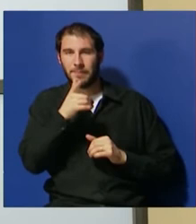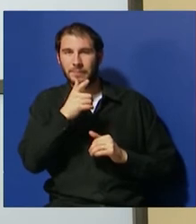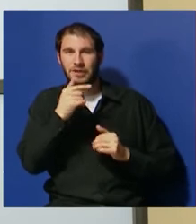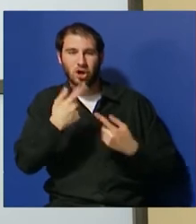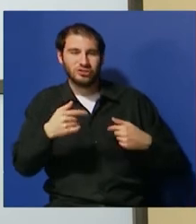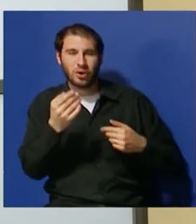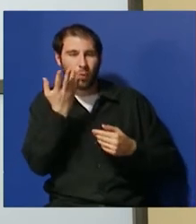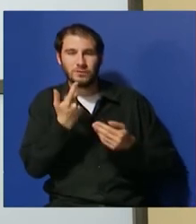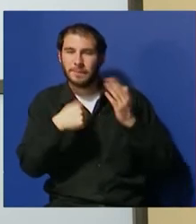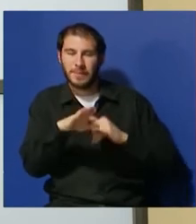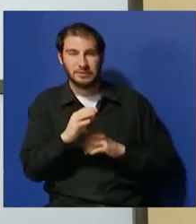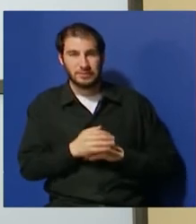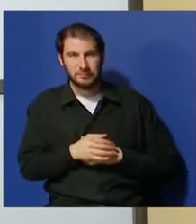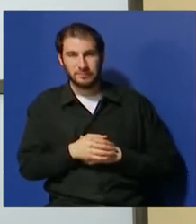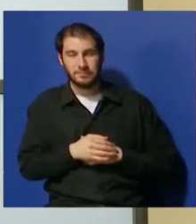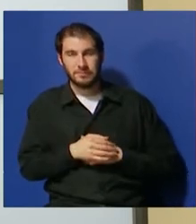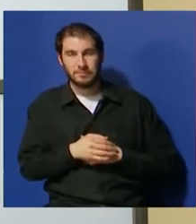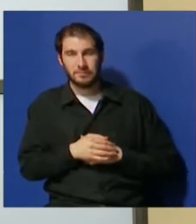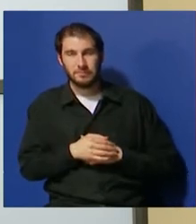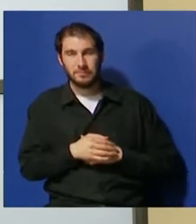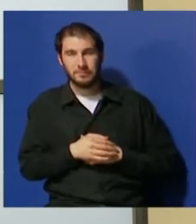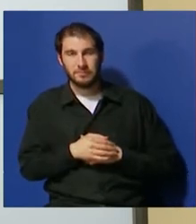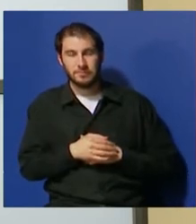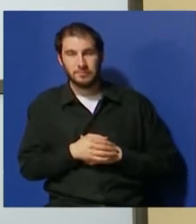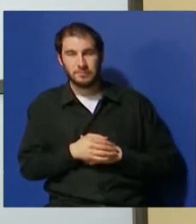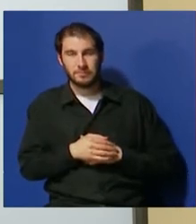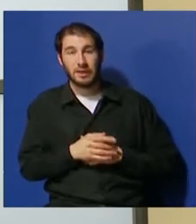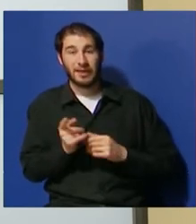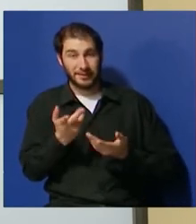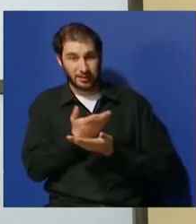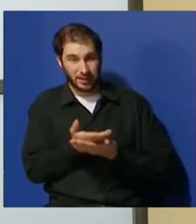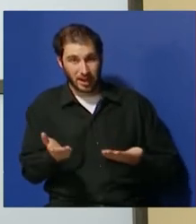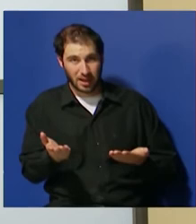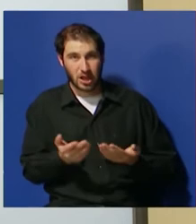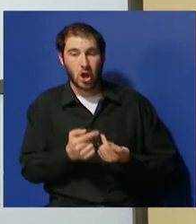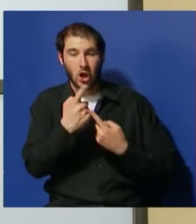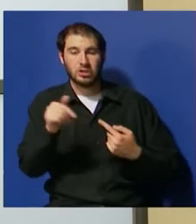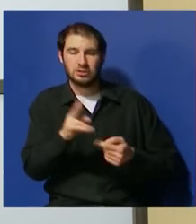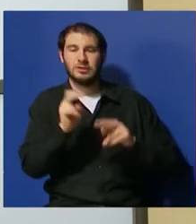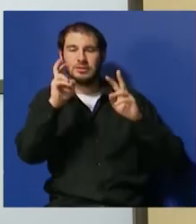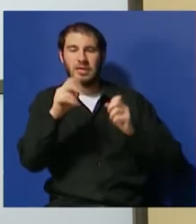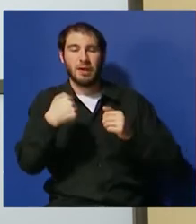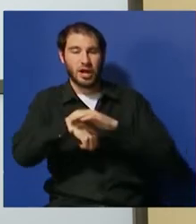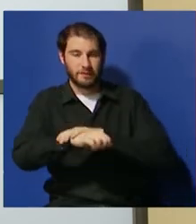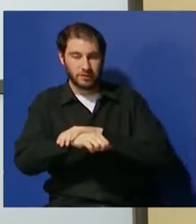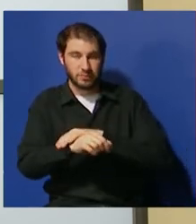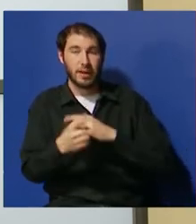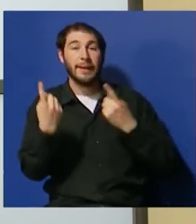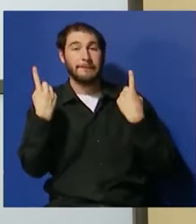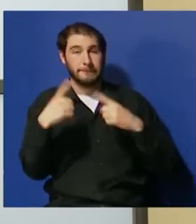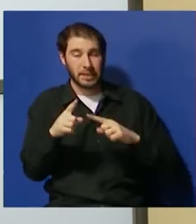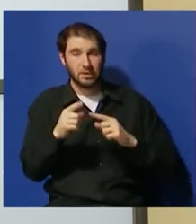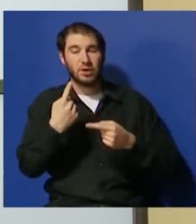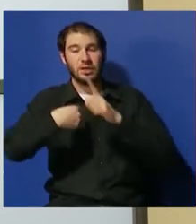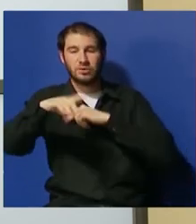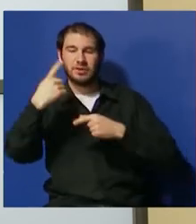ganas de lucirse, por así decirlo. En general, todos tienen la temática del fútbol, pero hay